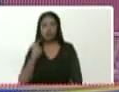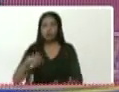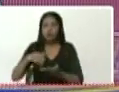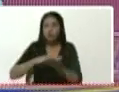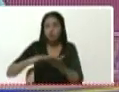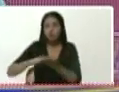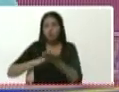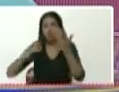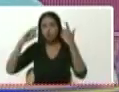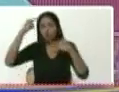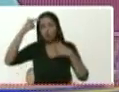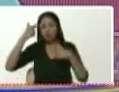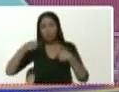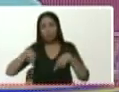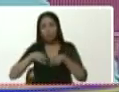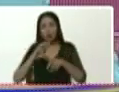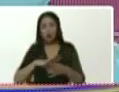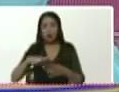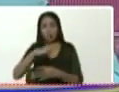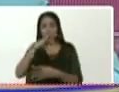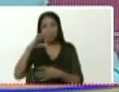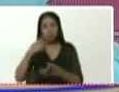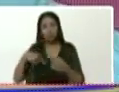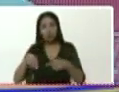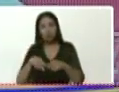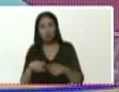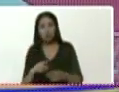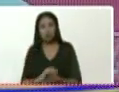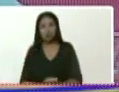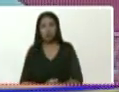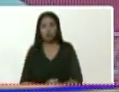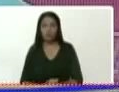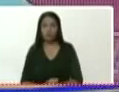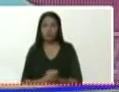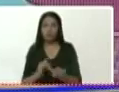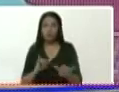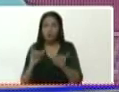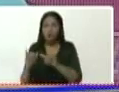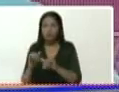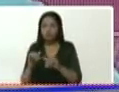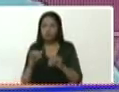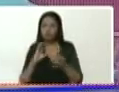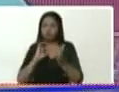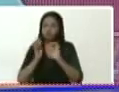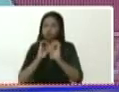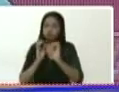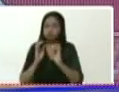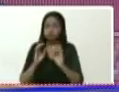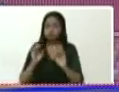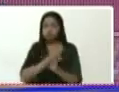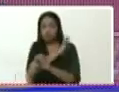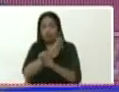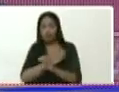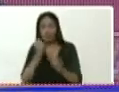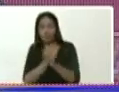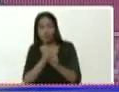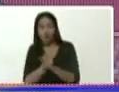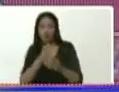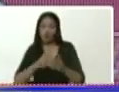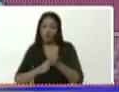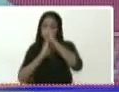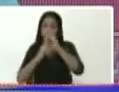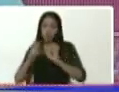renovando su espíritu, su moral, su energía de trabajo y su